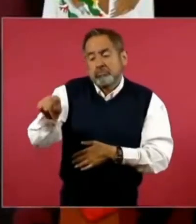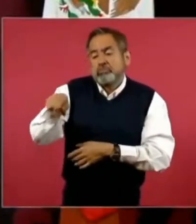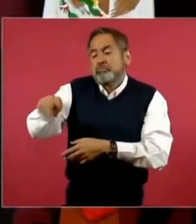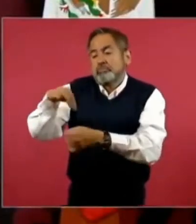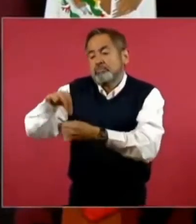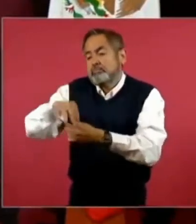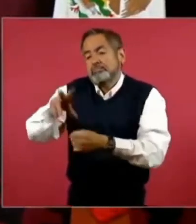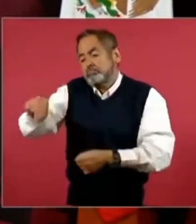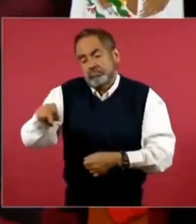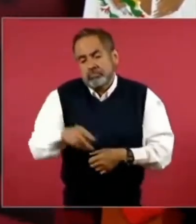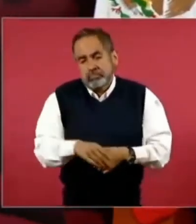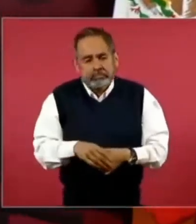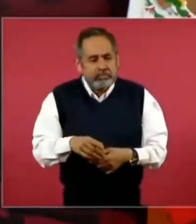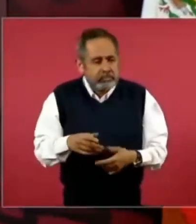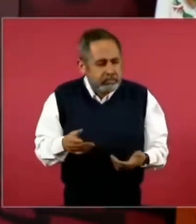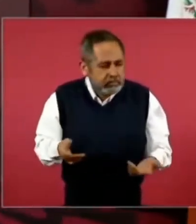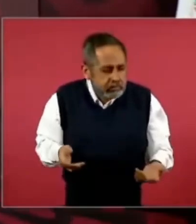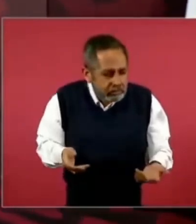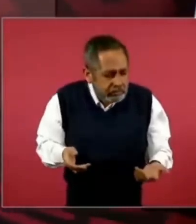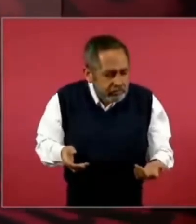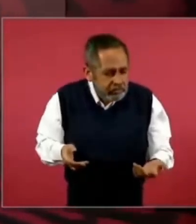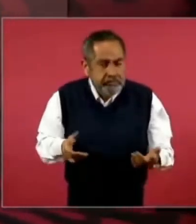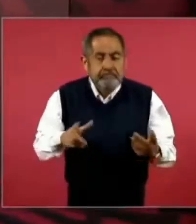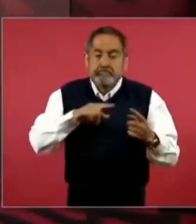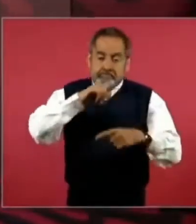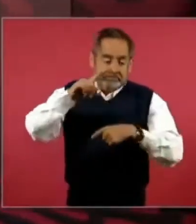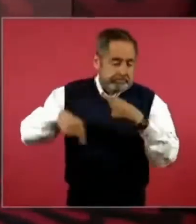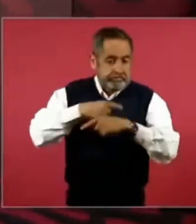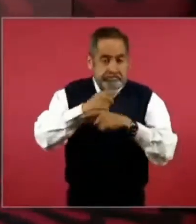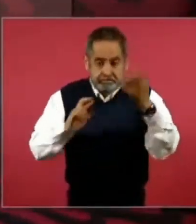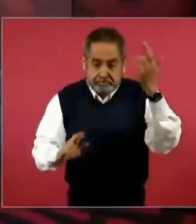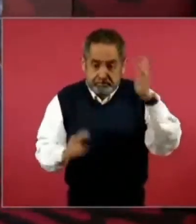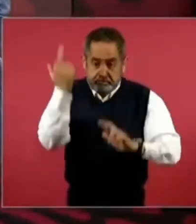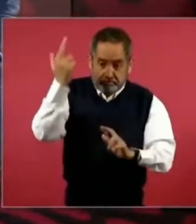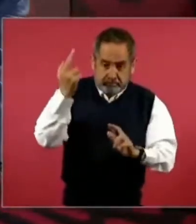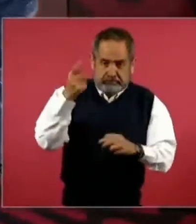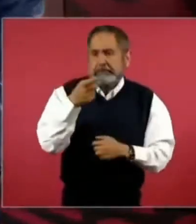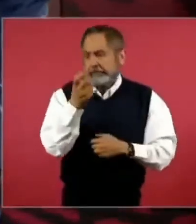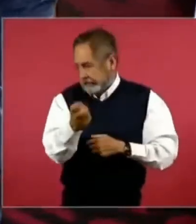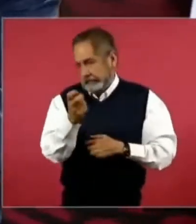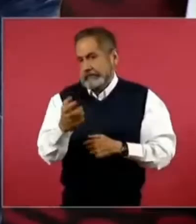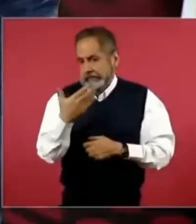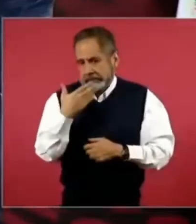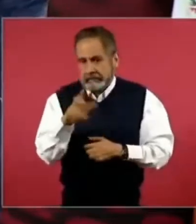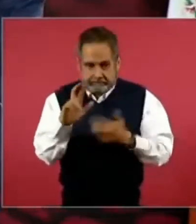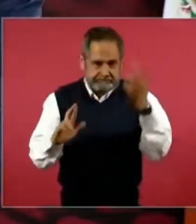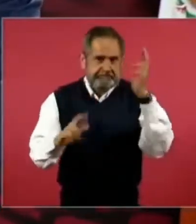Luego, la Revolución Mexicana, esa sí fue